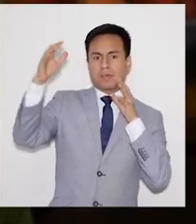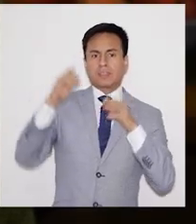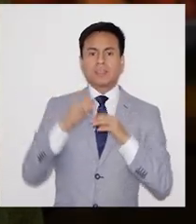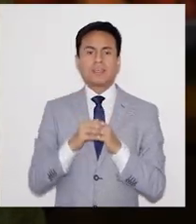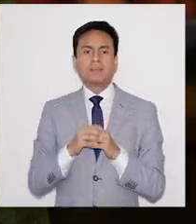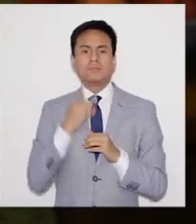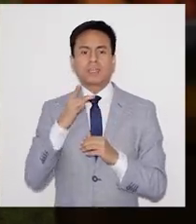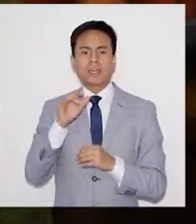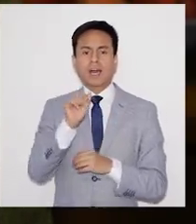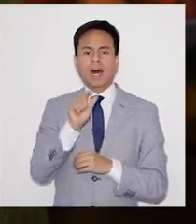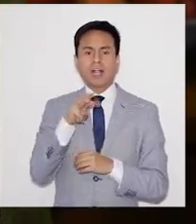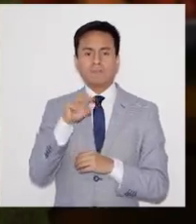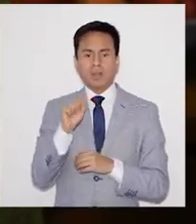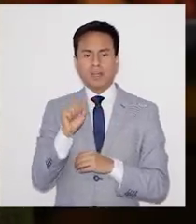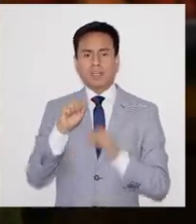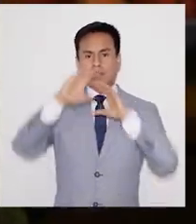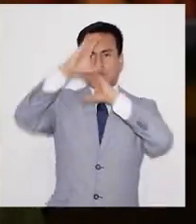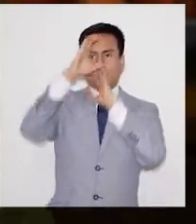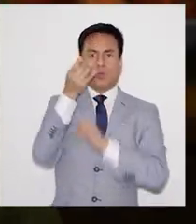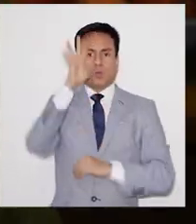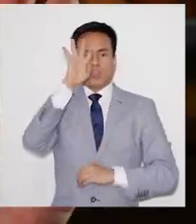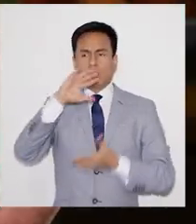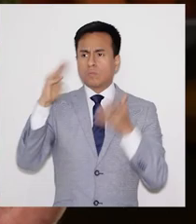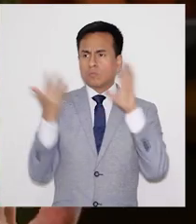Porque ALMA es un telescopio único,